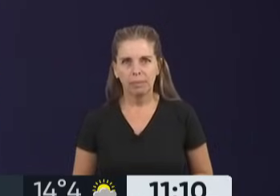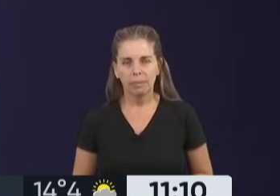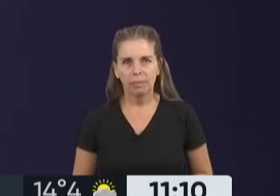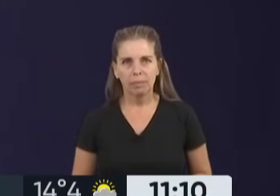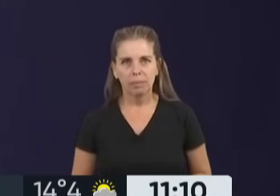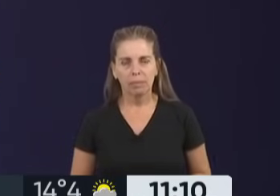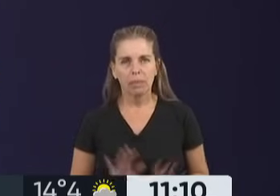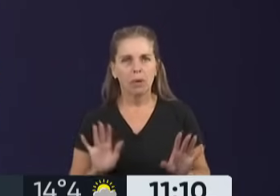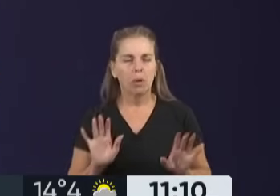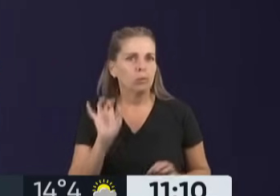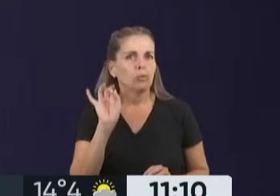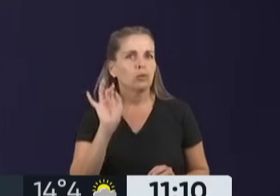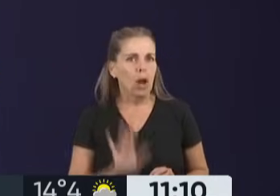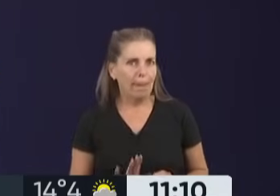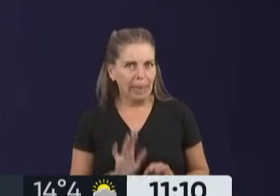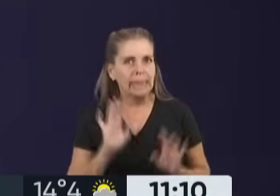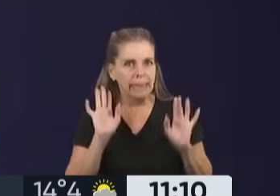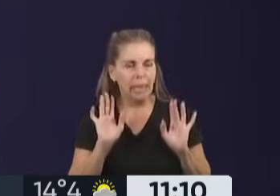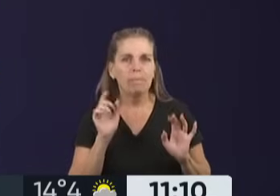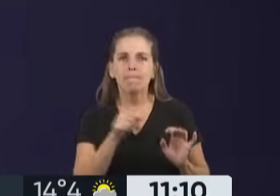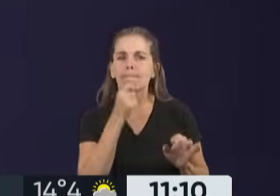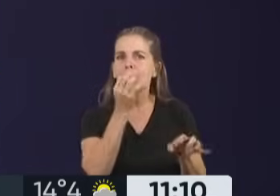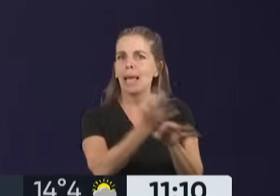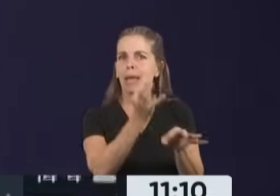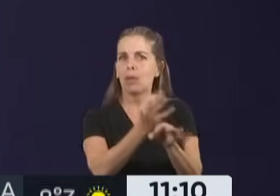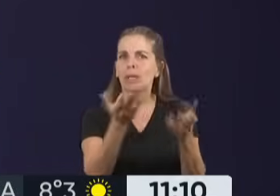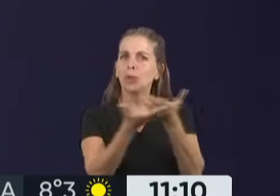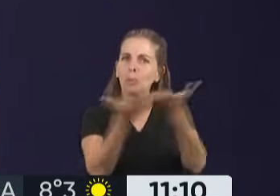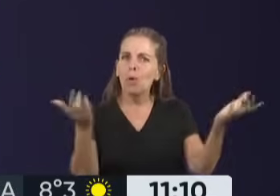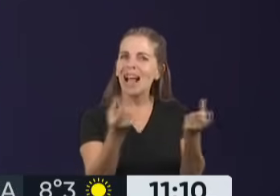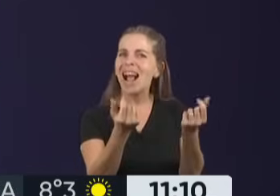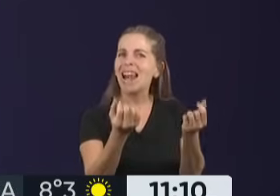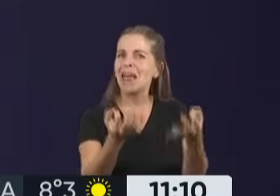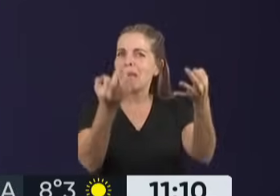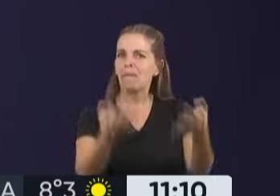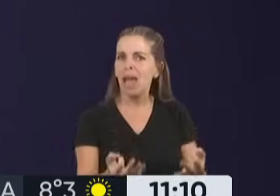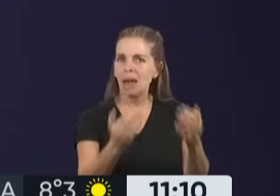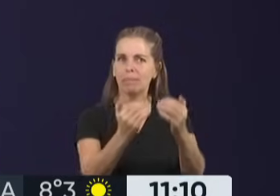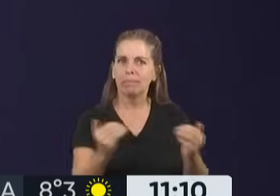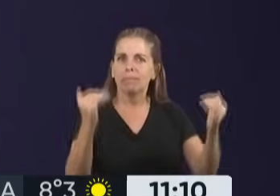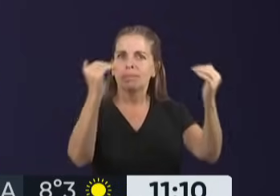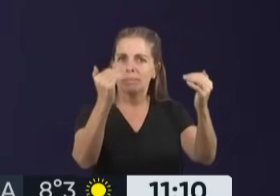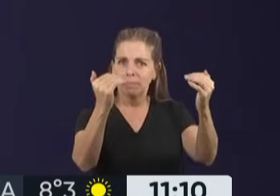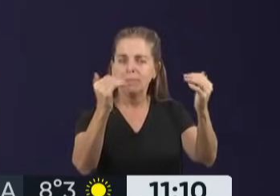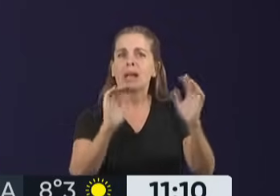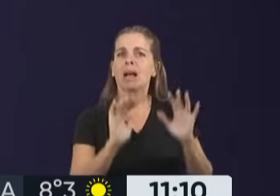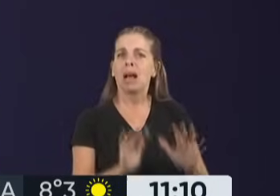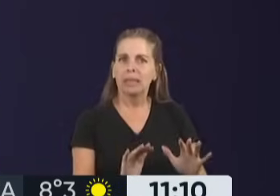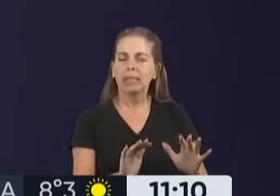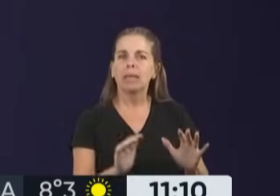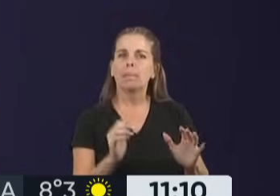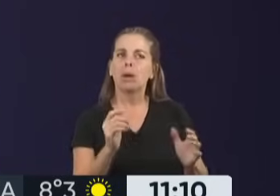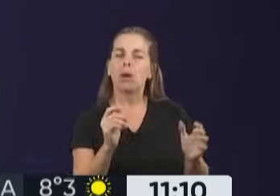solo es sostenible una educación pública de calidad en el camino que estamos transitando, ¿no? De equilibrio de las